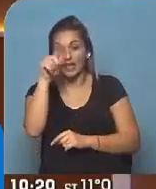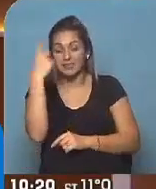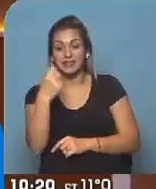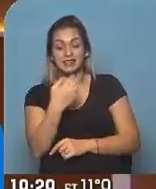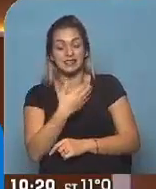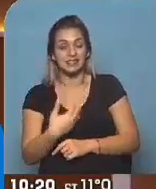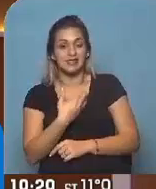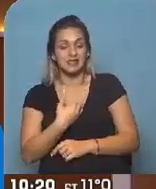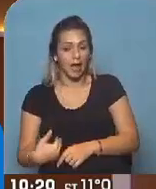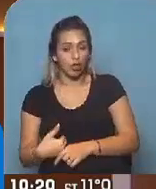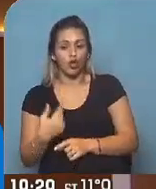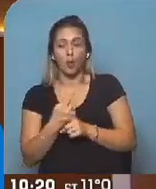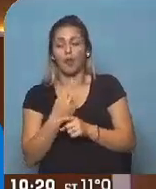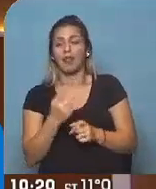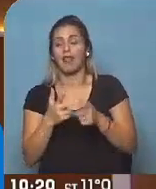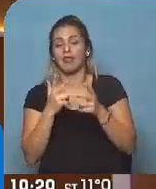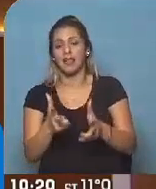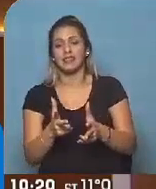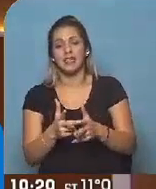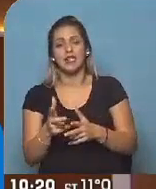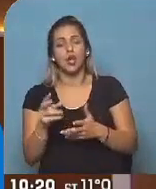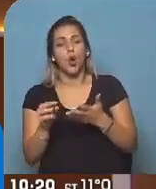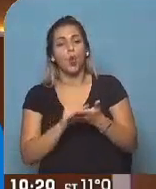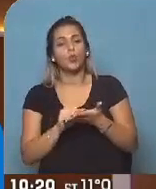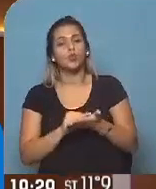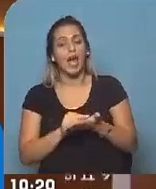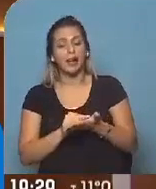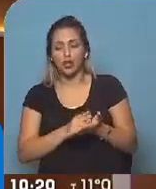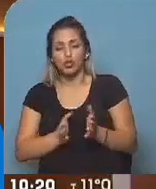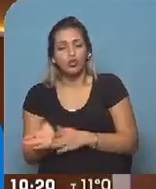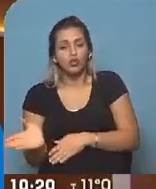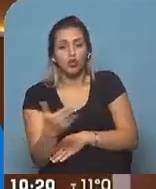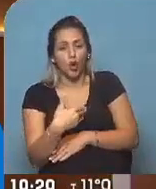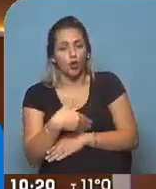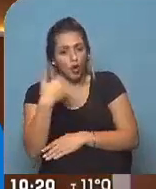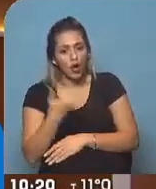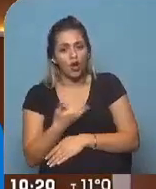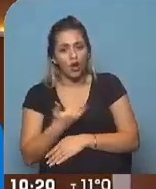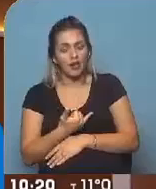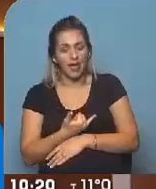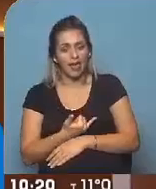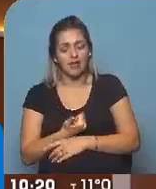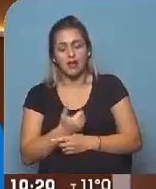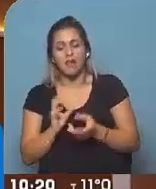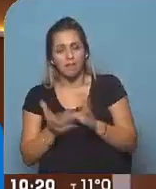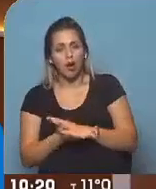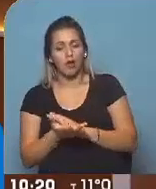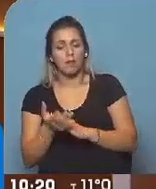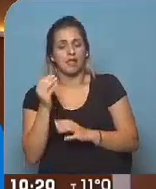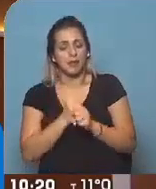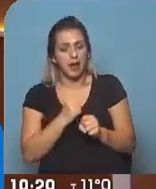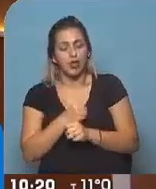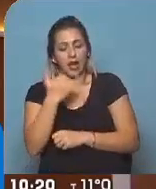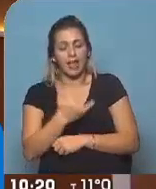no permitir todo lo que es el uso de todo el arsenal y el despliegue y medios y personal que tienen las